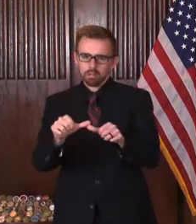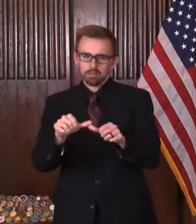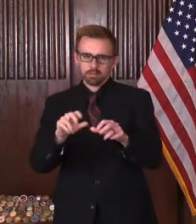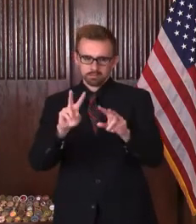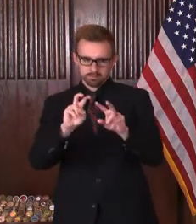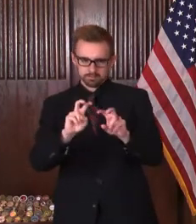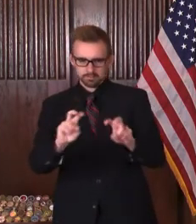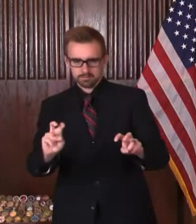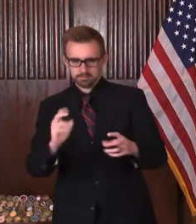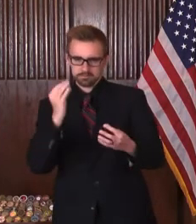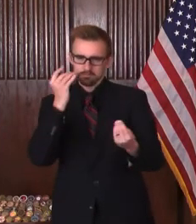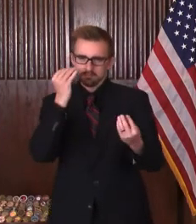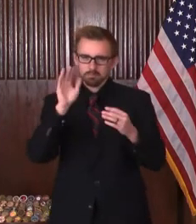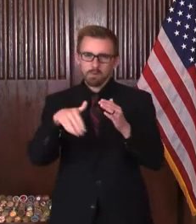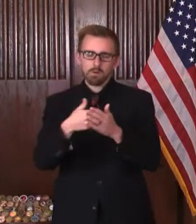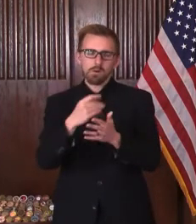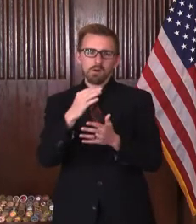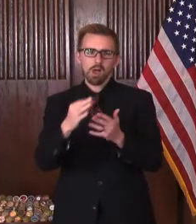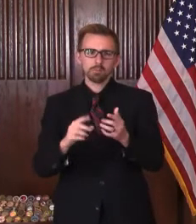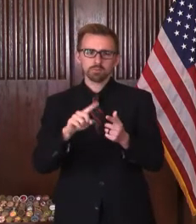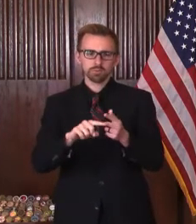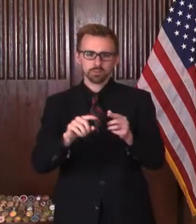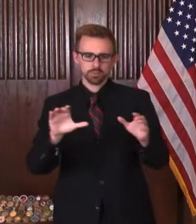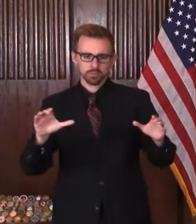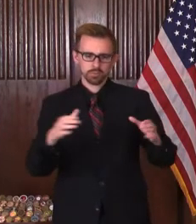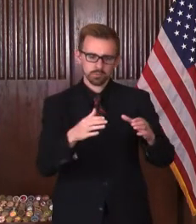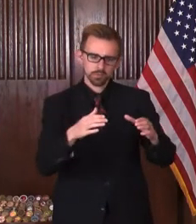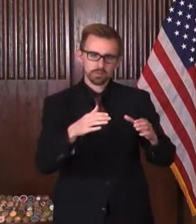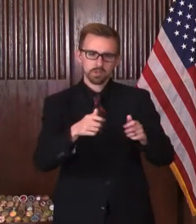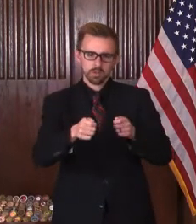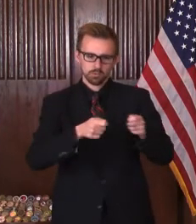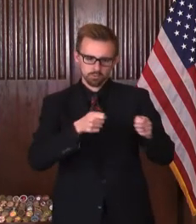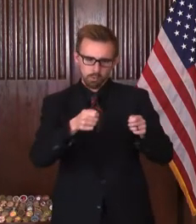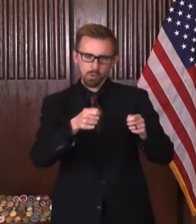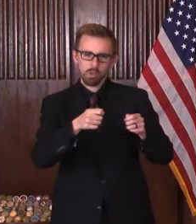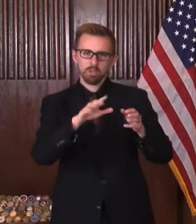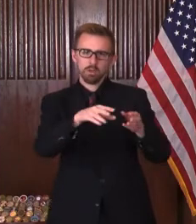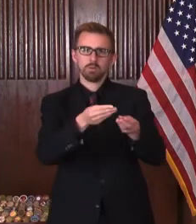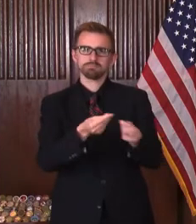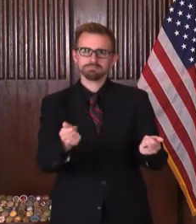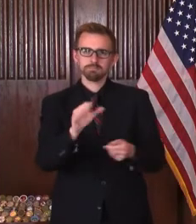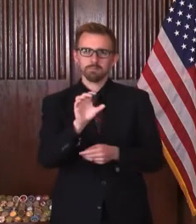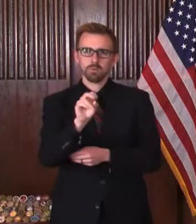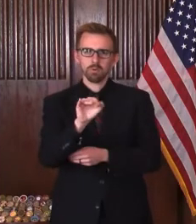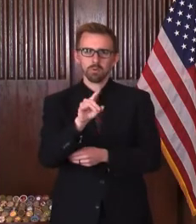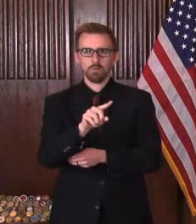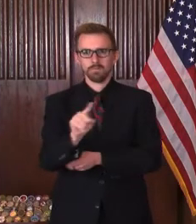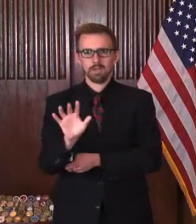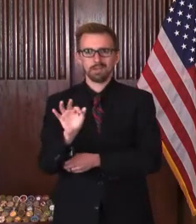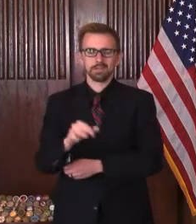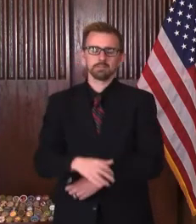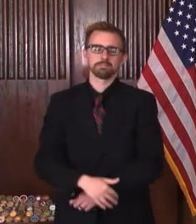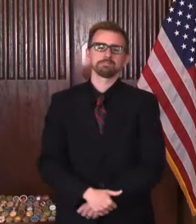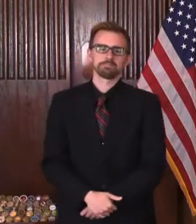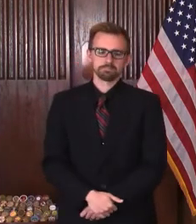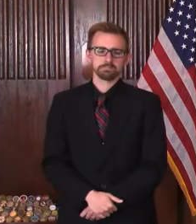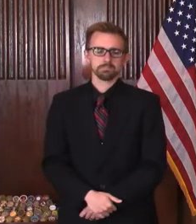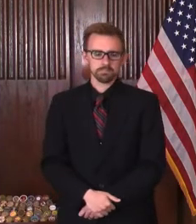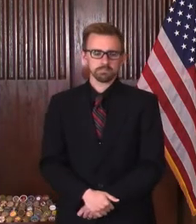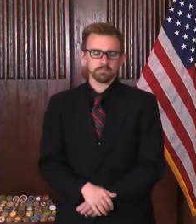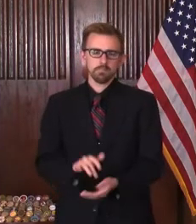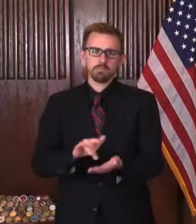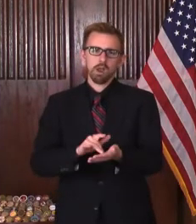estás en una plática con alguien que está cerca. Entonces se transmite a través de persona a persona, a través de las